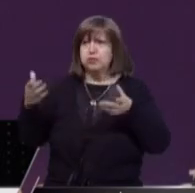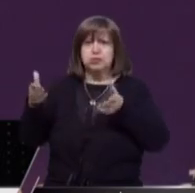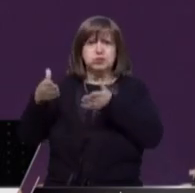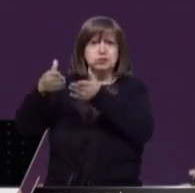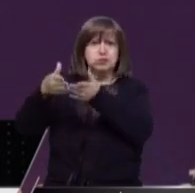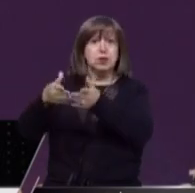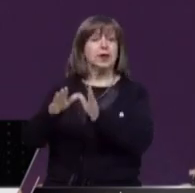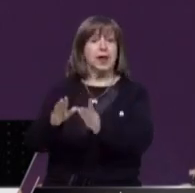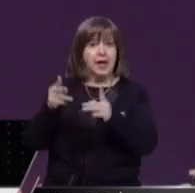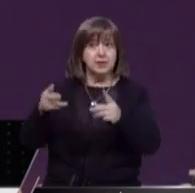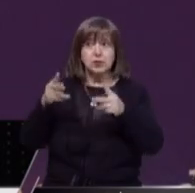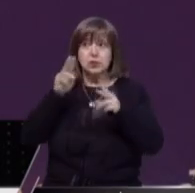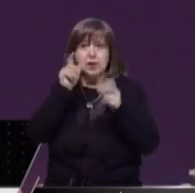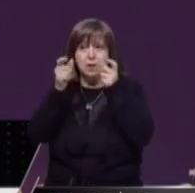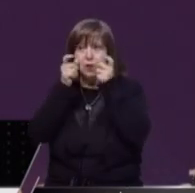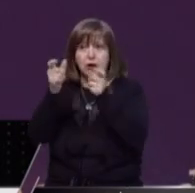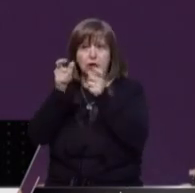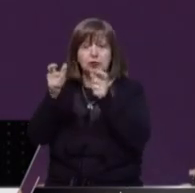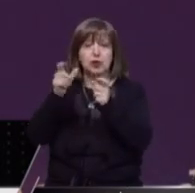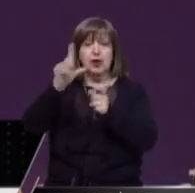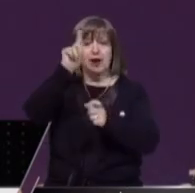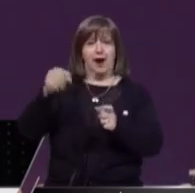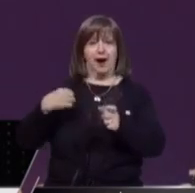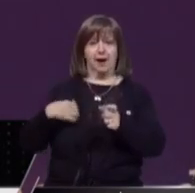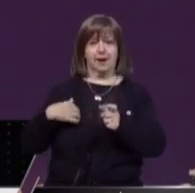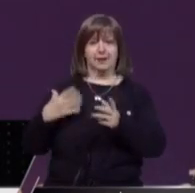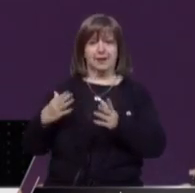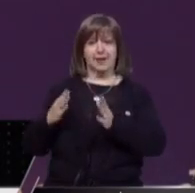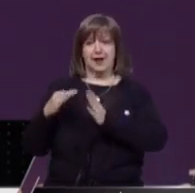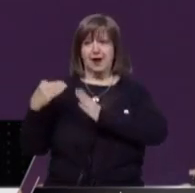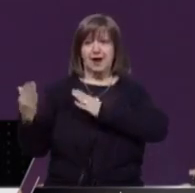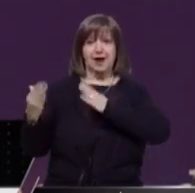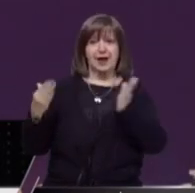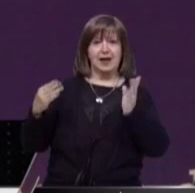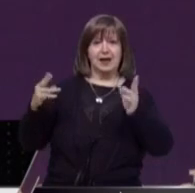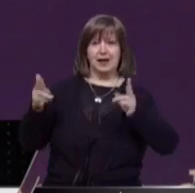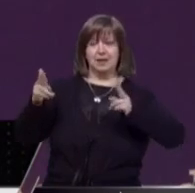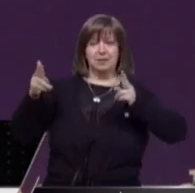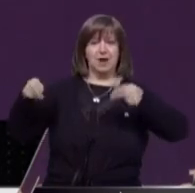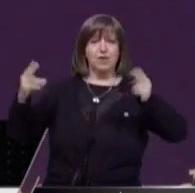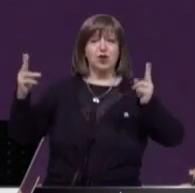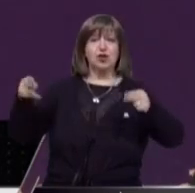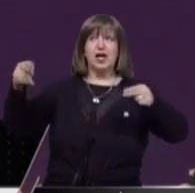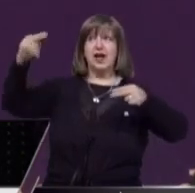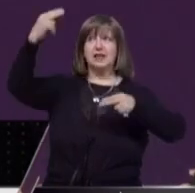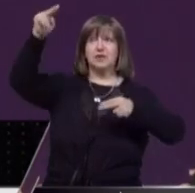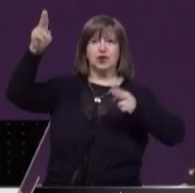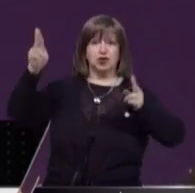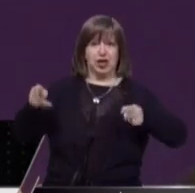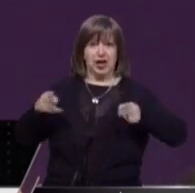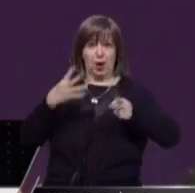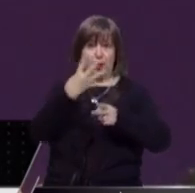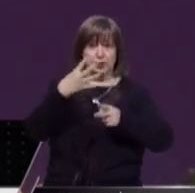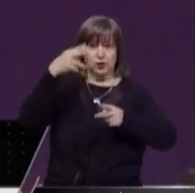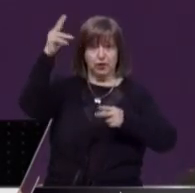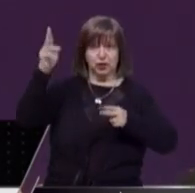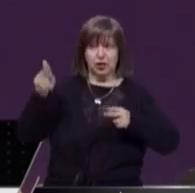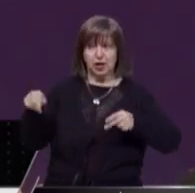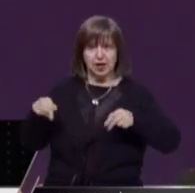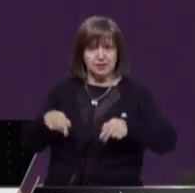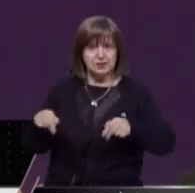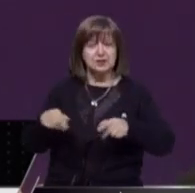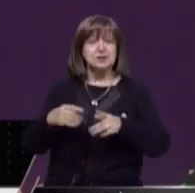mayor delito y violencia y lo termina sufriendo el vecino. ¿Por qué? Porque el narcotráfico tiene un impacto directo en el delito